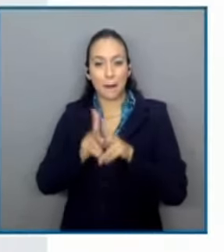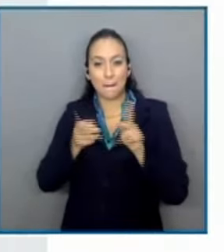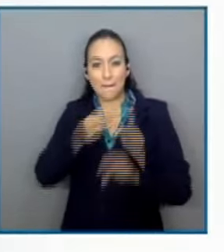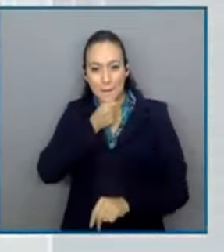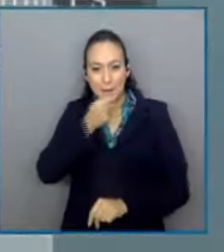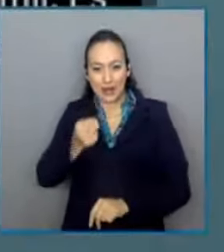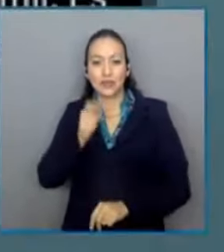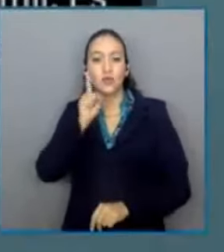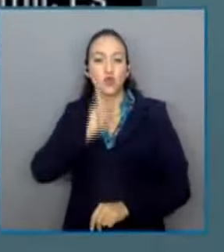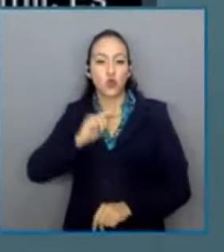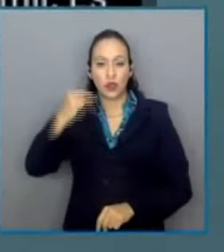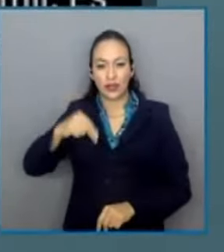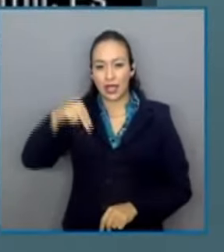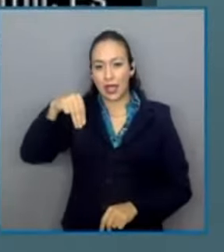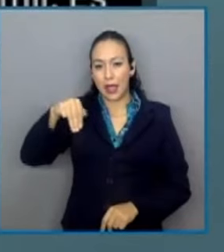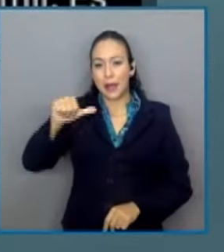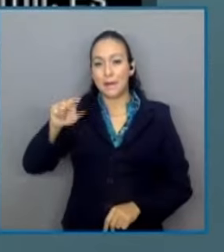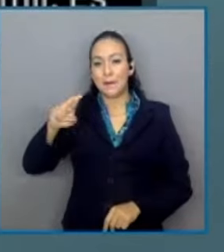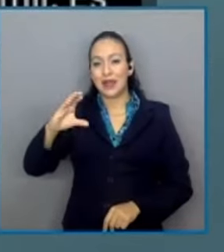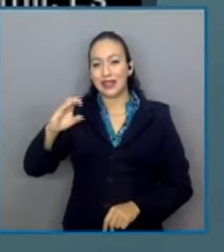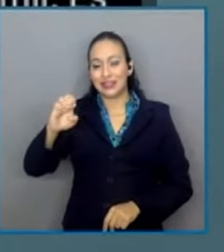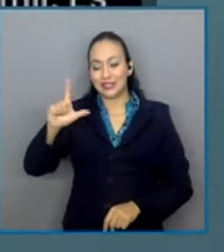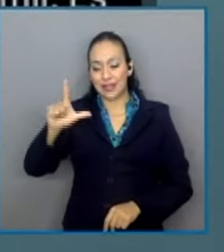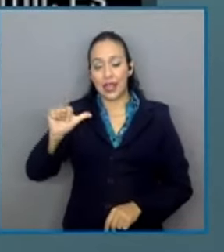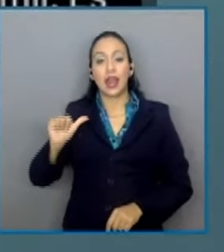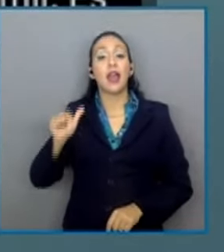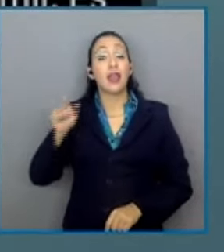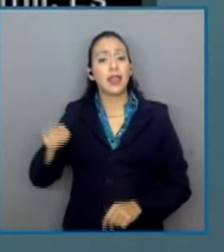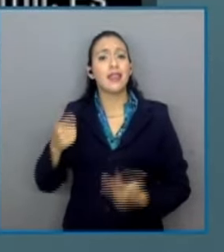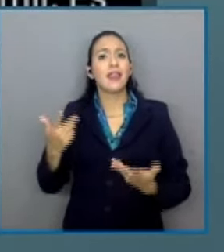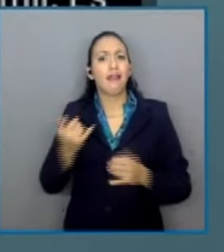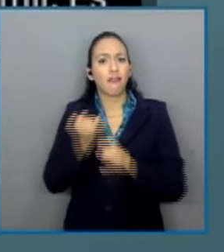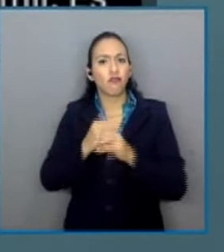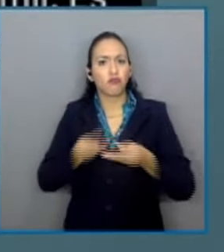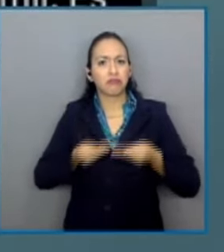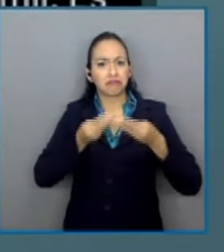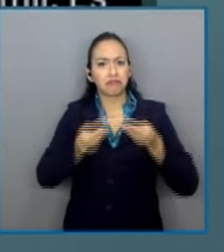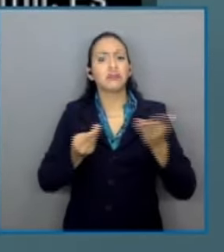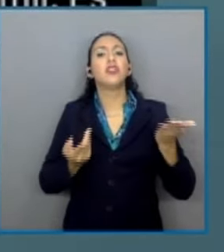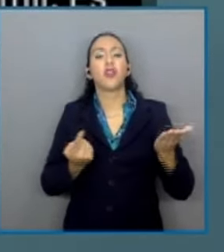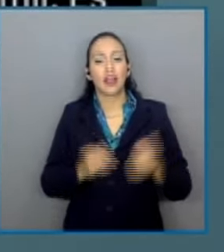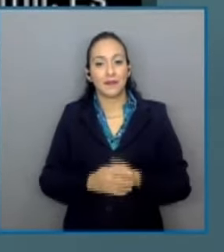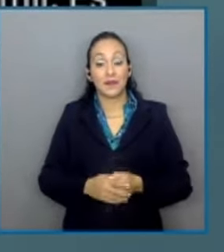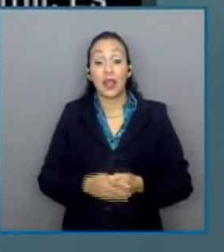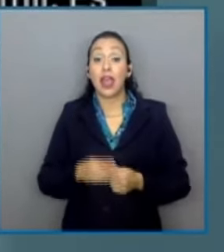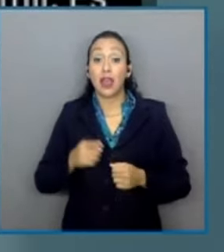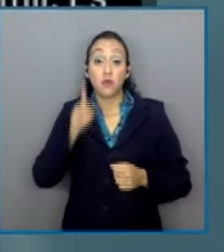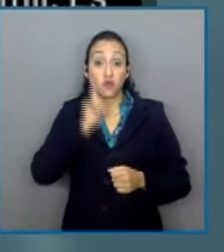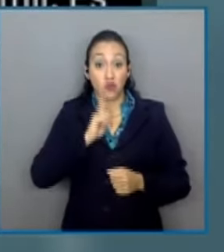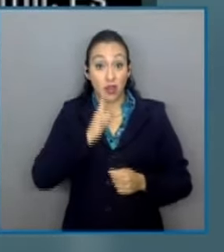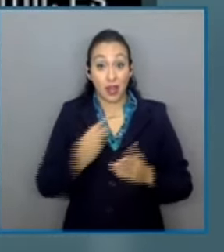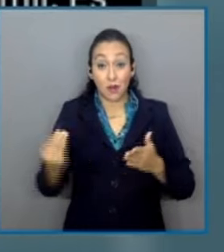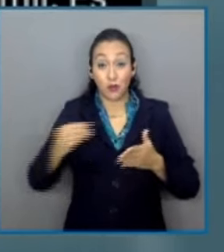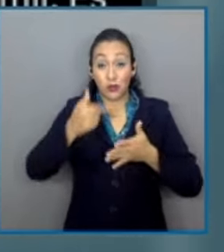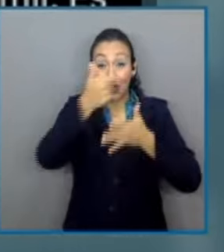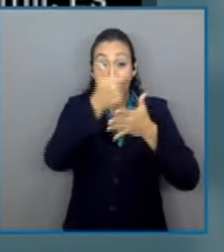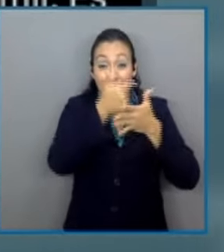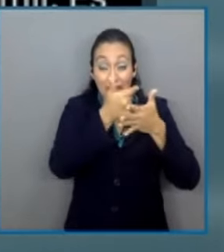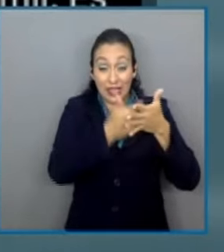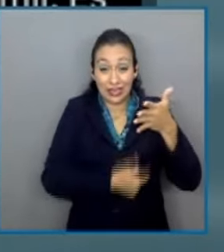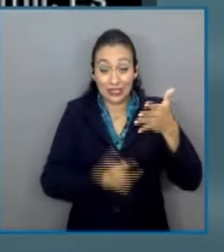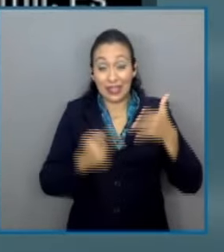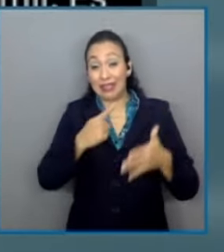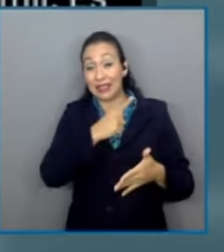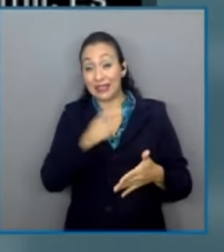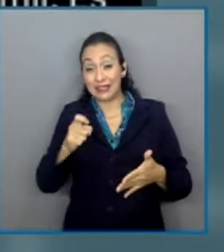Reveló una lista presuntamente del ejército mexicano con los nombres de 183 posibles víctimas de los llamados vuelos